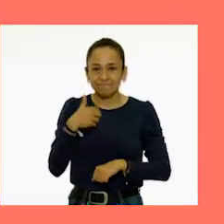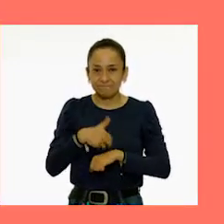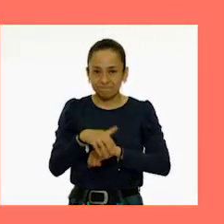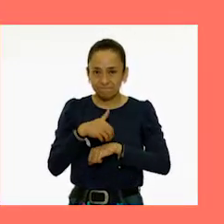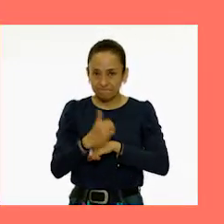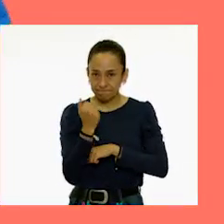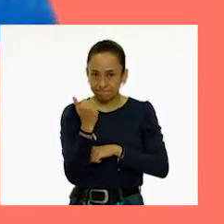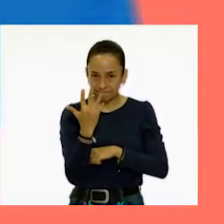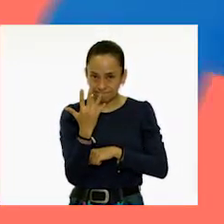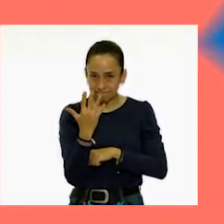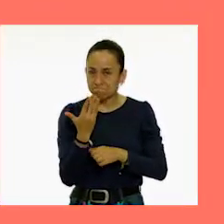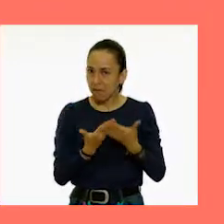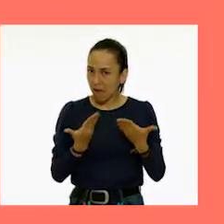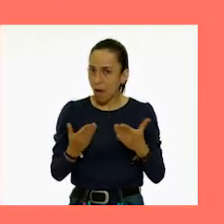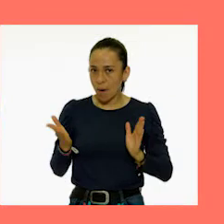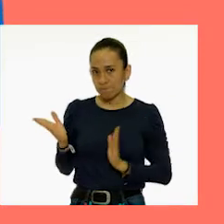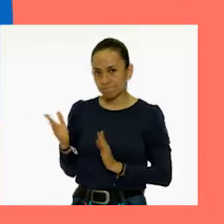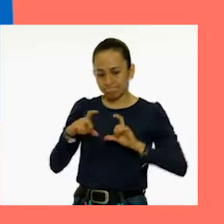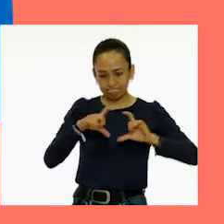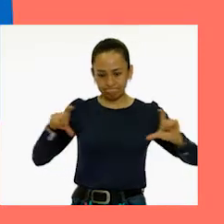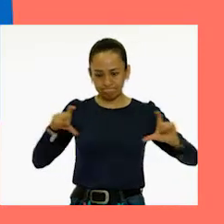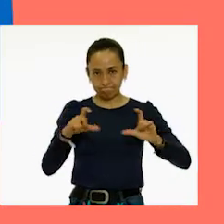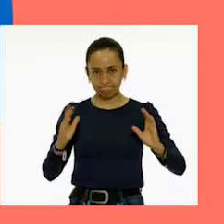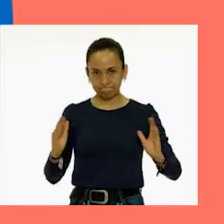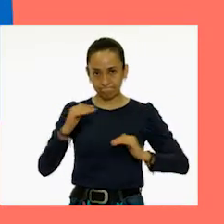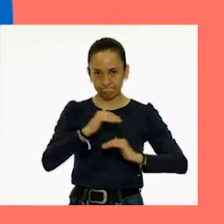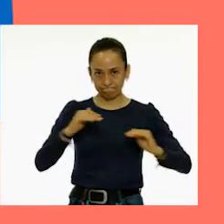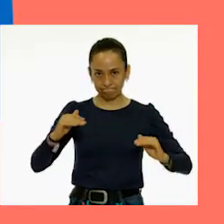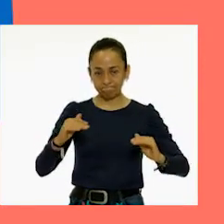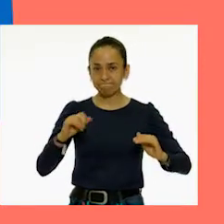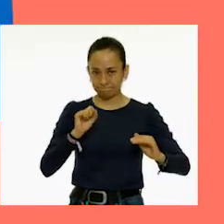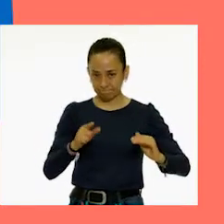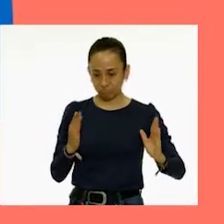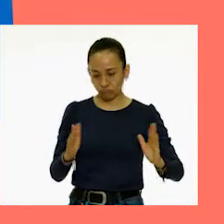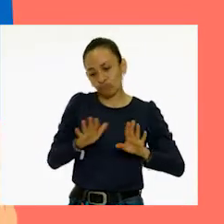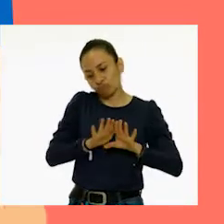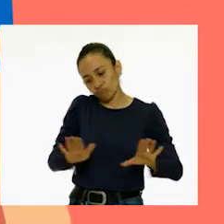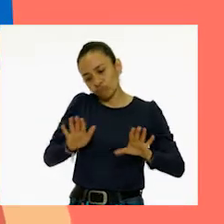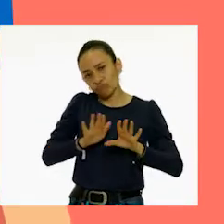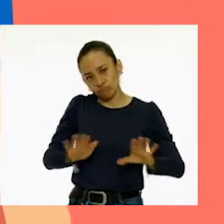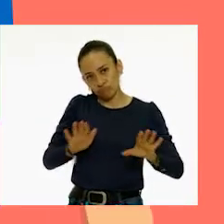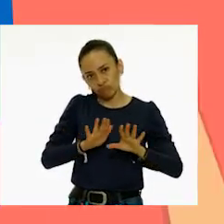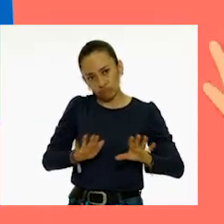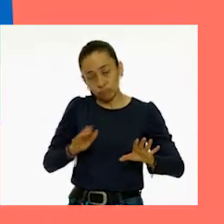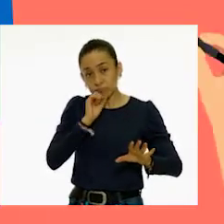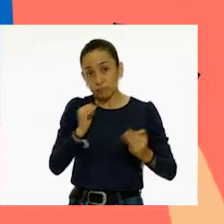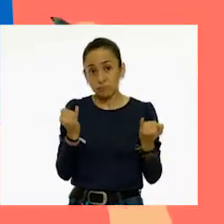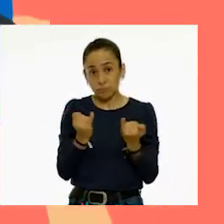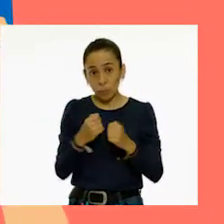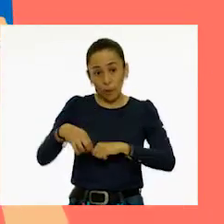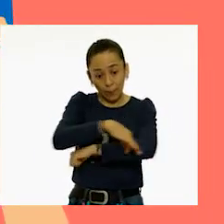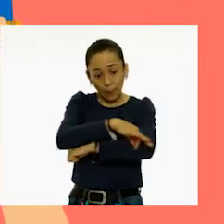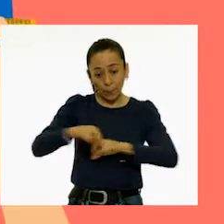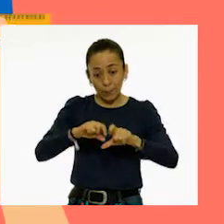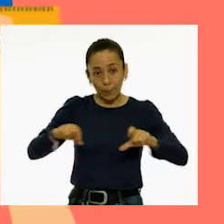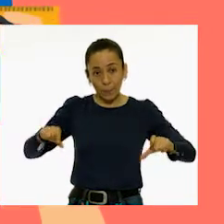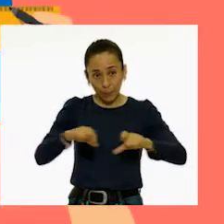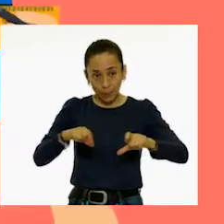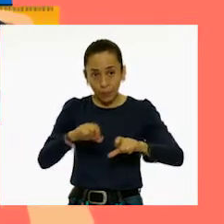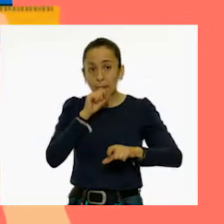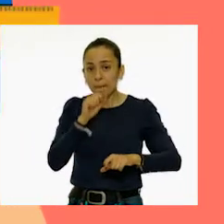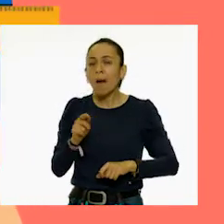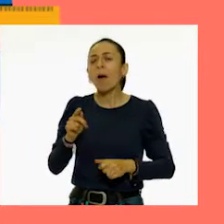5. Ahora tenemos un pequeño pedazo de playera. Estira a lo ancho y con ayuda de la regla, mide y marca con